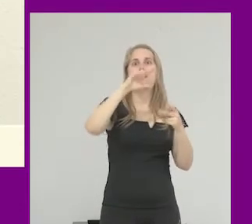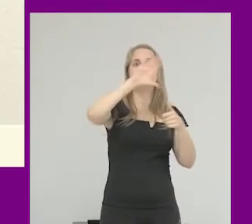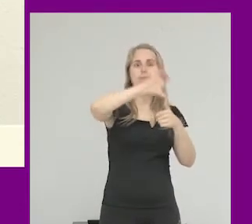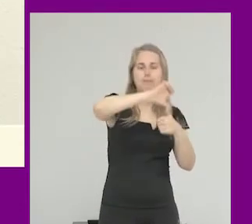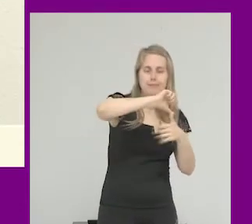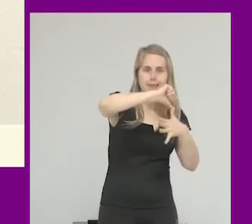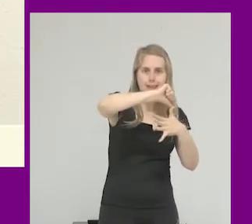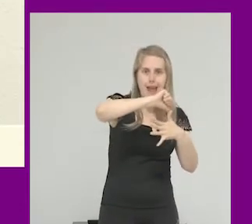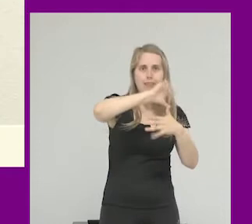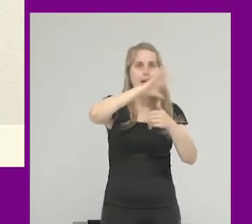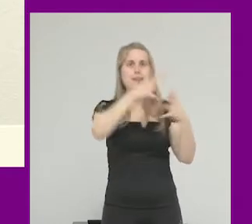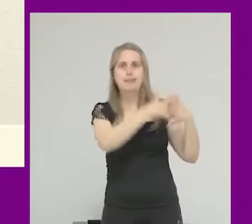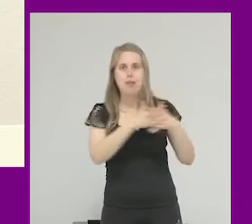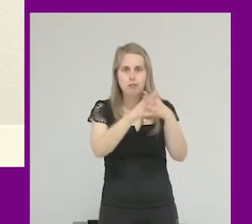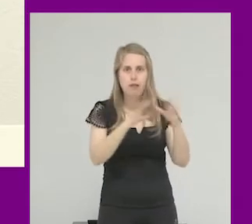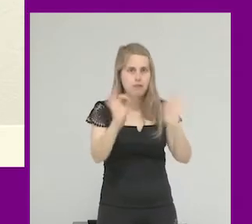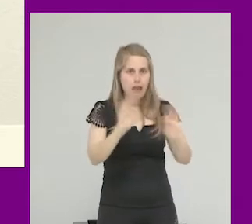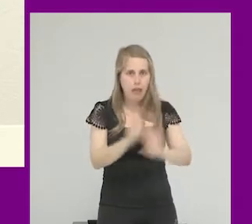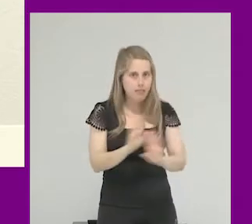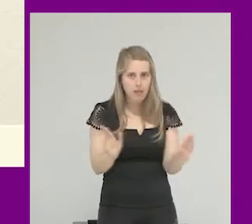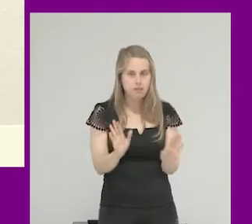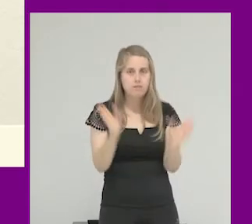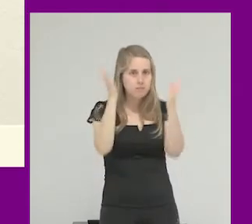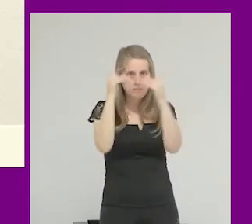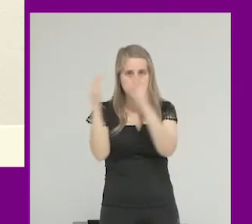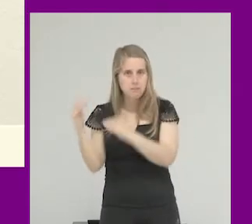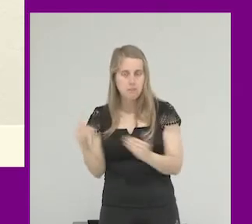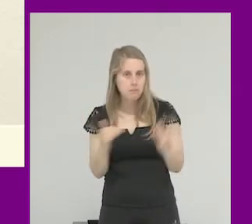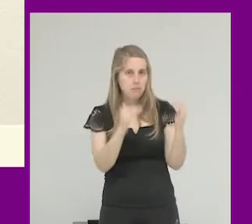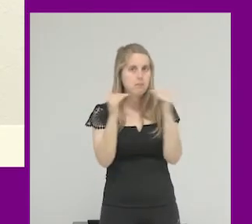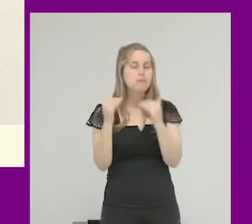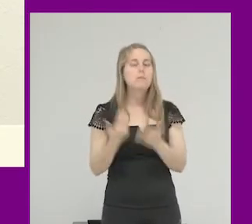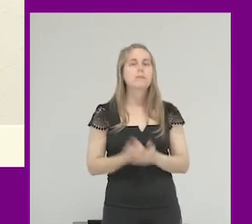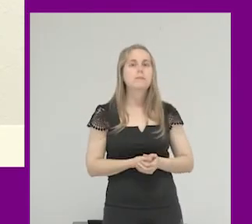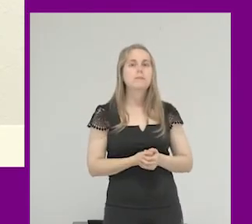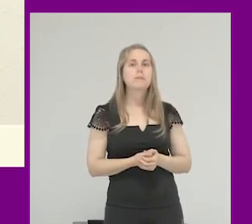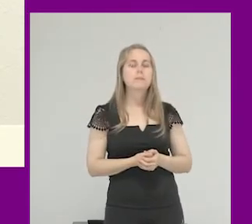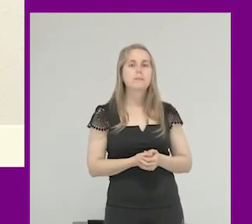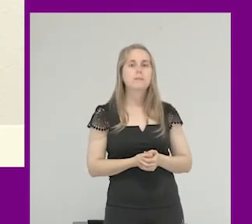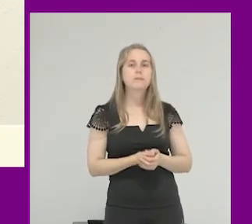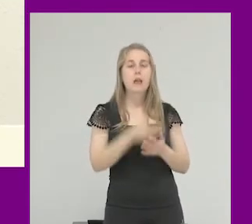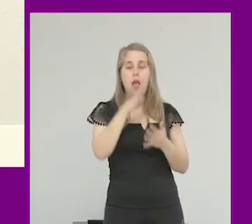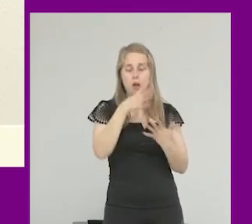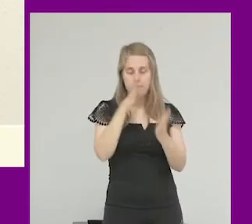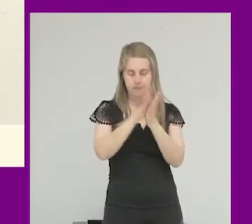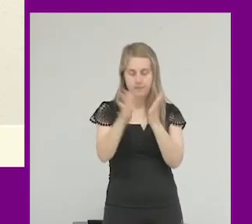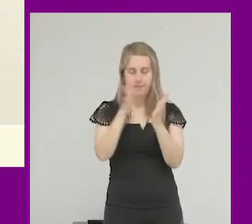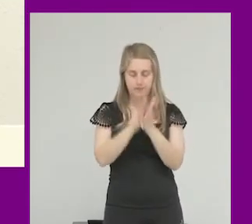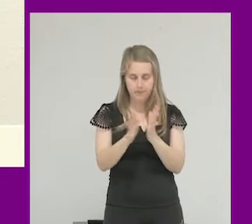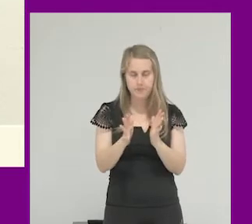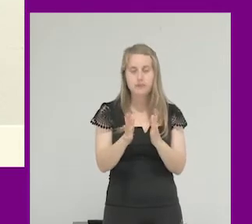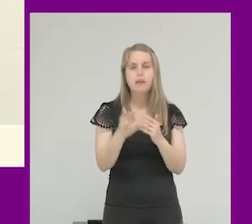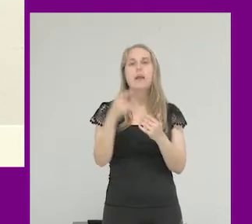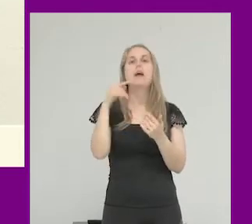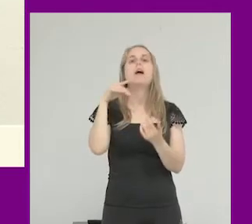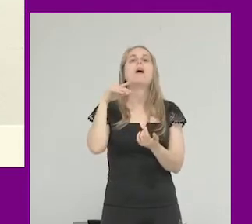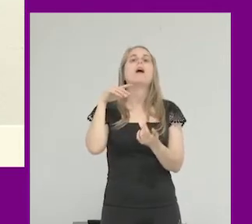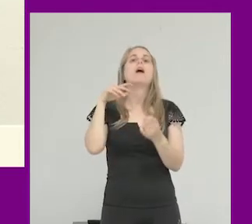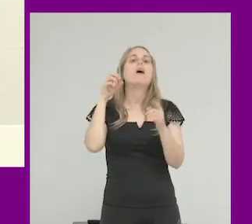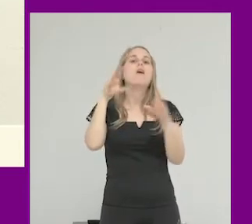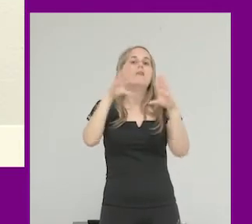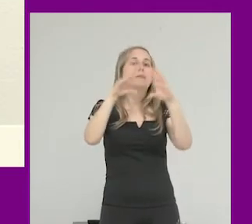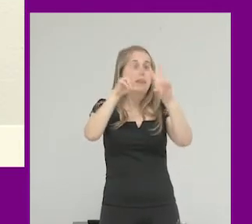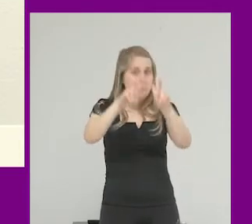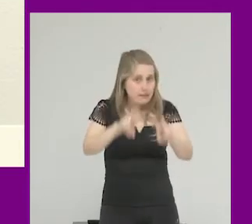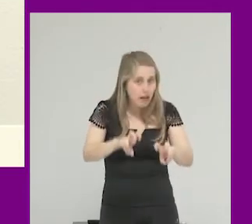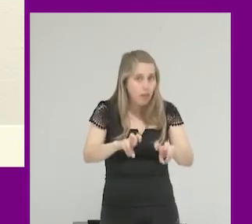en Estados Unidos tampoco. Porque, como ahora iré contando un poco, la investigación feminista